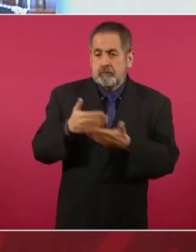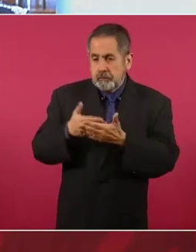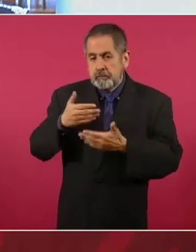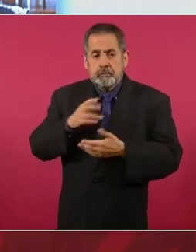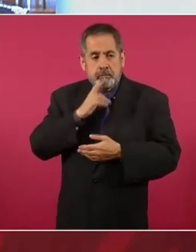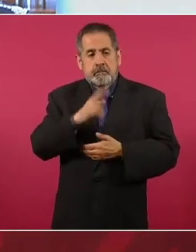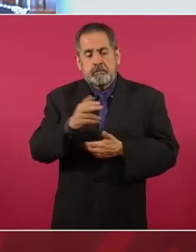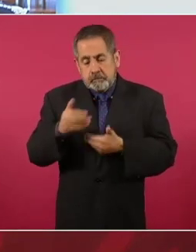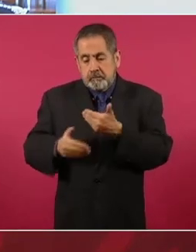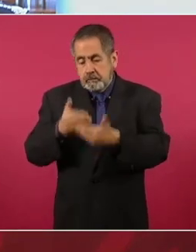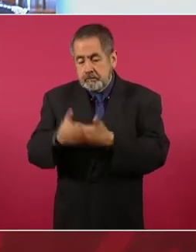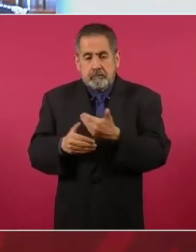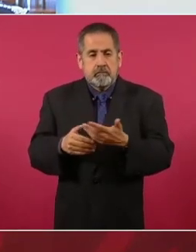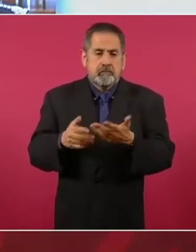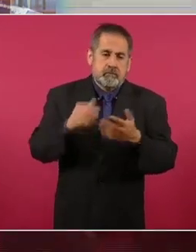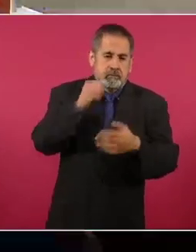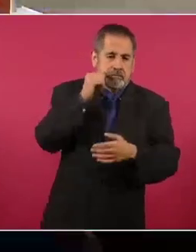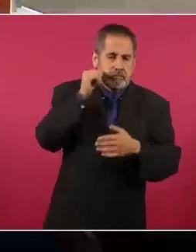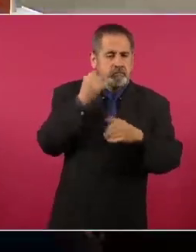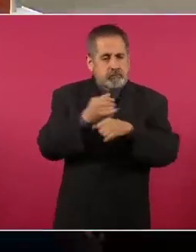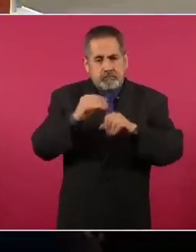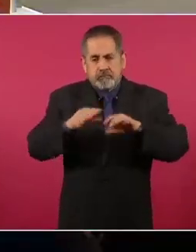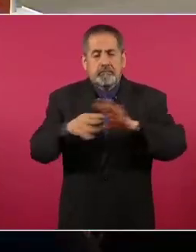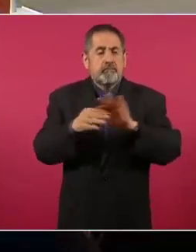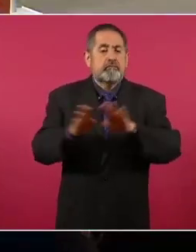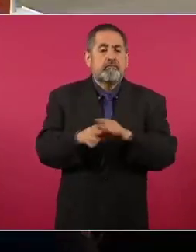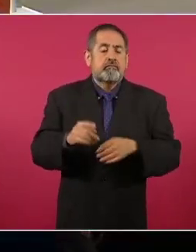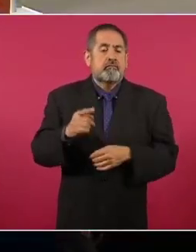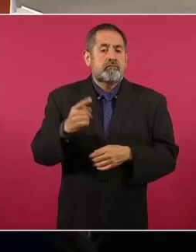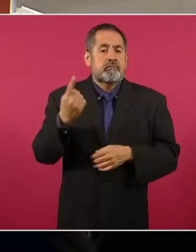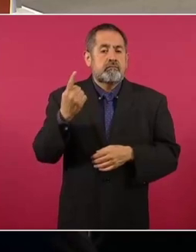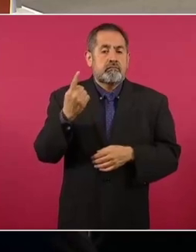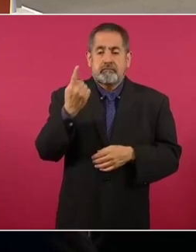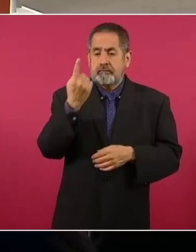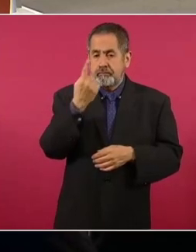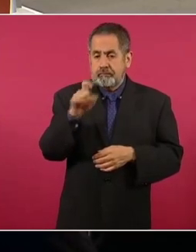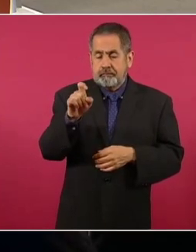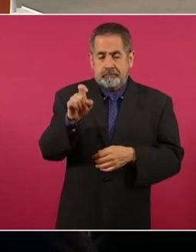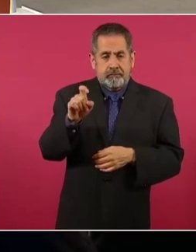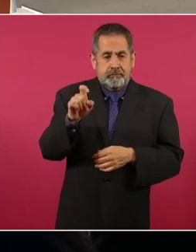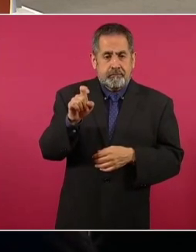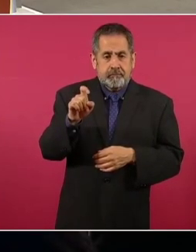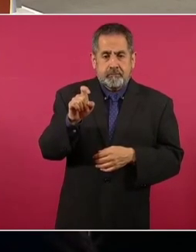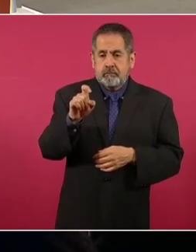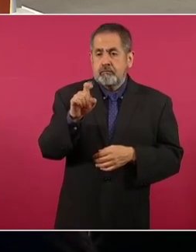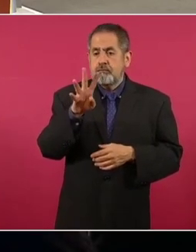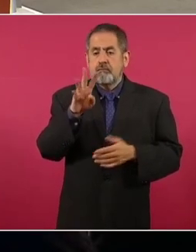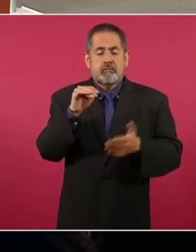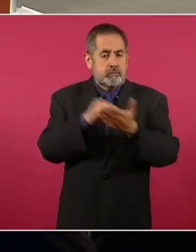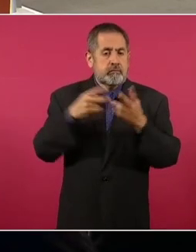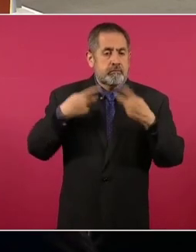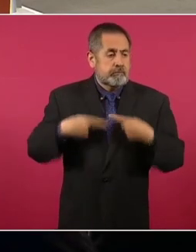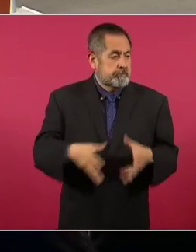avanzado. Se recibieron, según ayer se informó, 100 personas en condición de desaparición, 104,000.